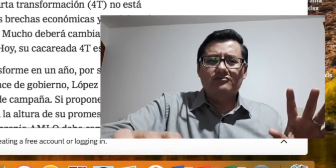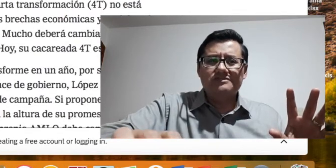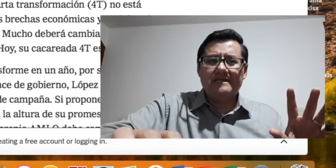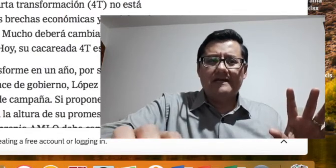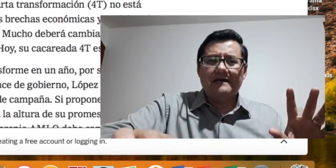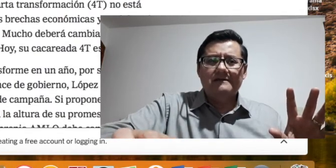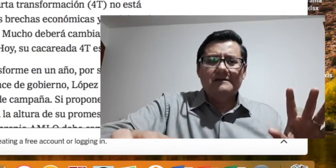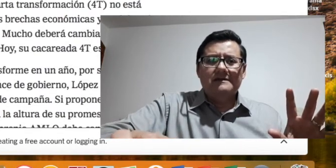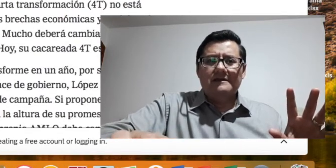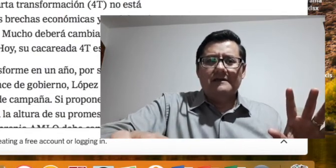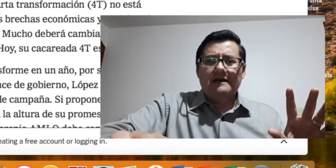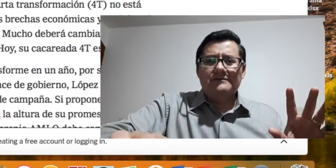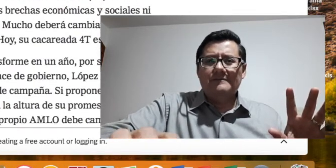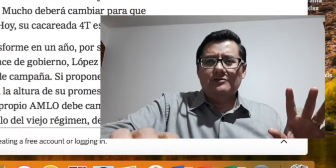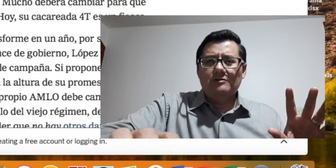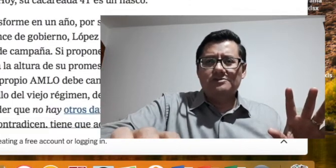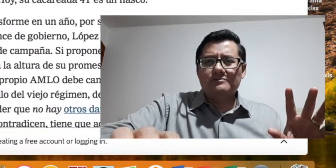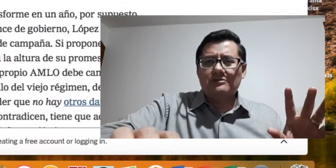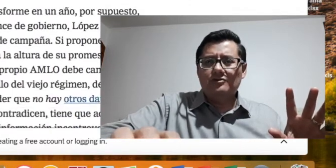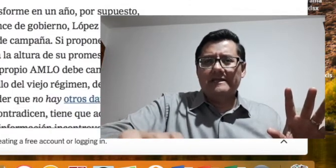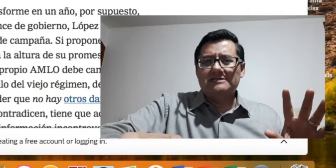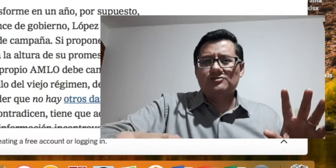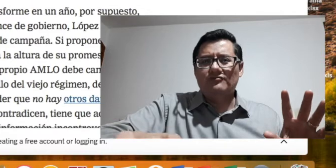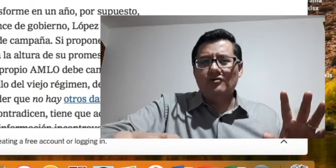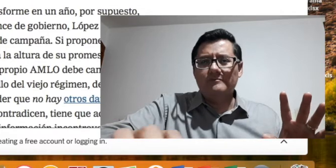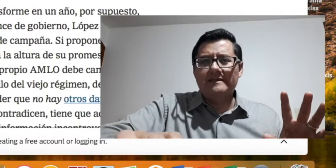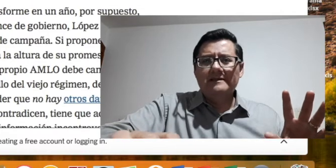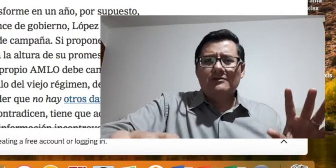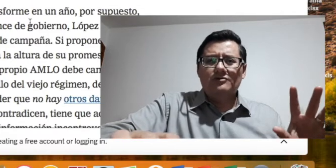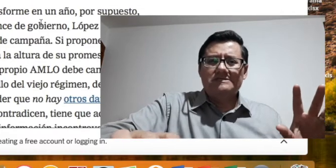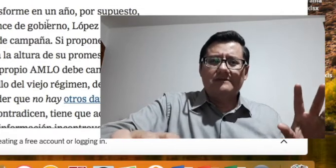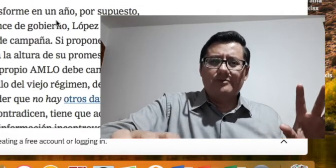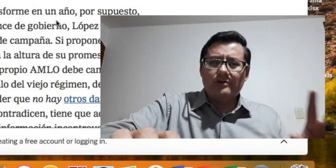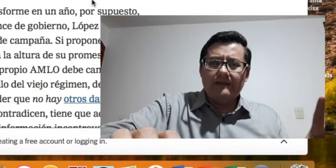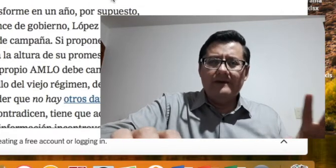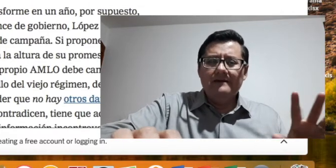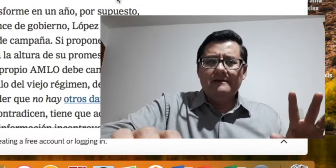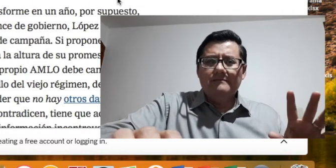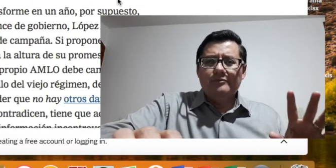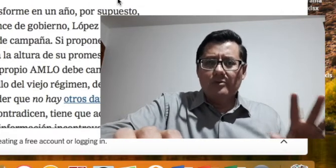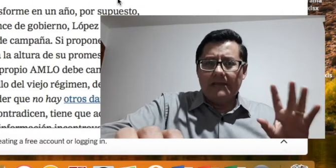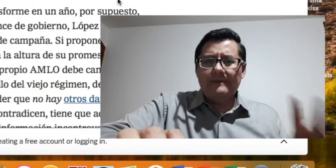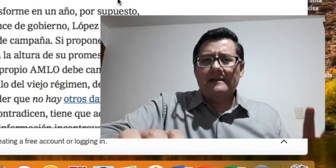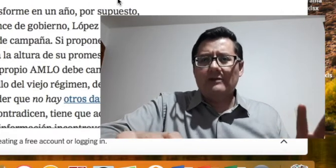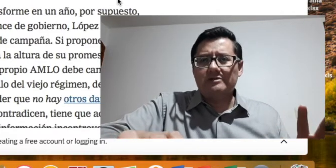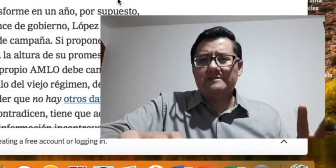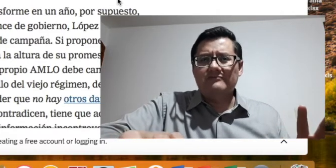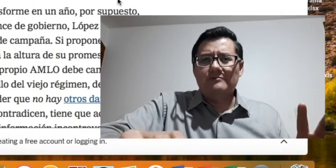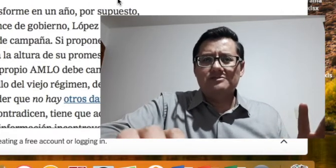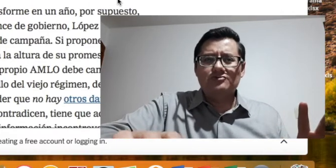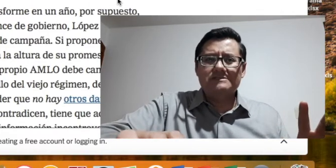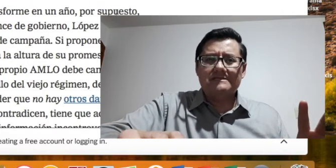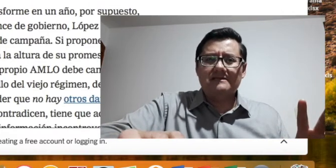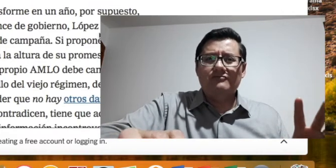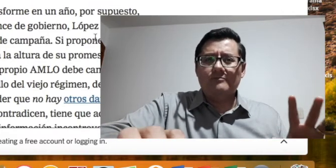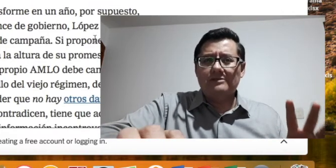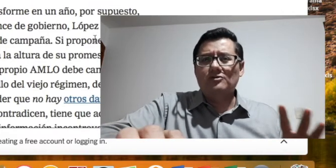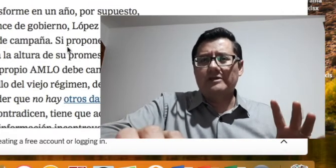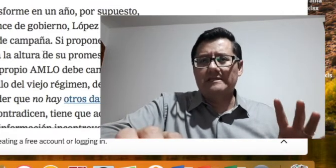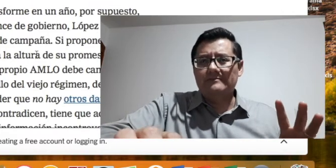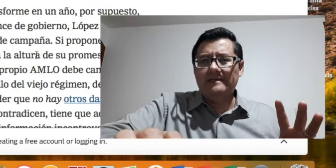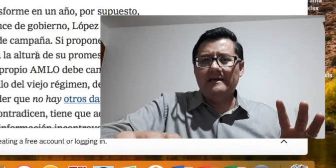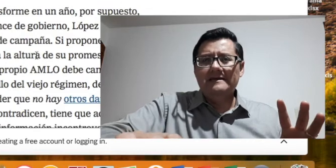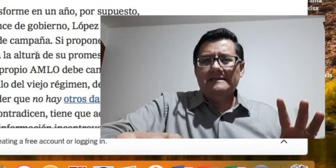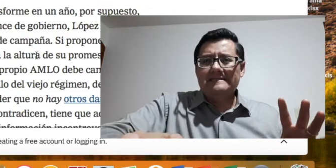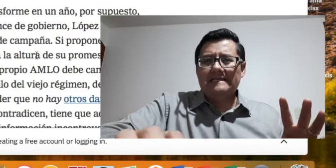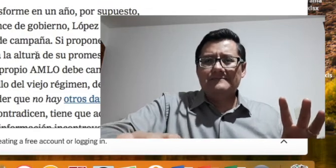Diego Fonseca. Andrés Manuel López Obrador llega a su informe con este problema, la Cuarta Transformación no está transformando lo